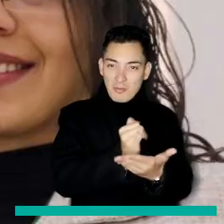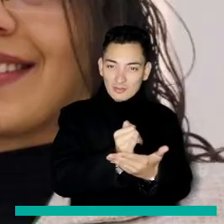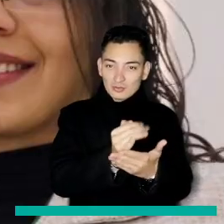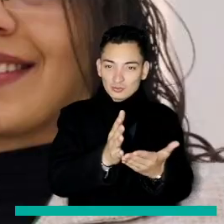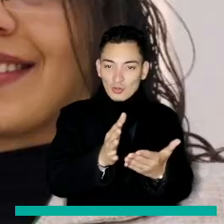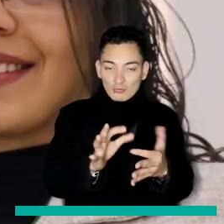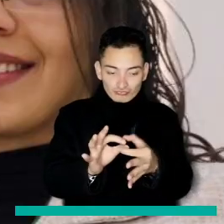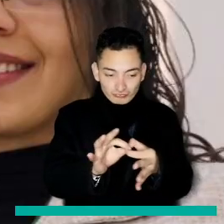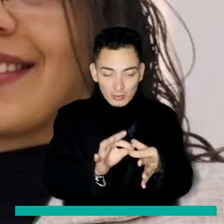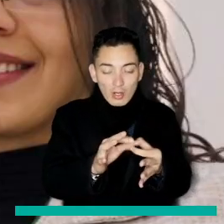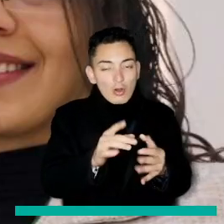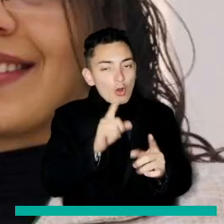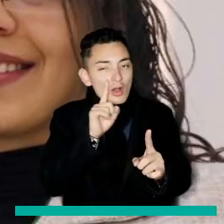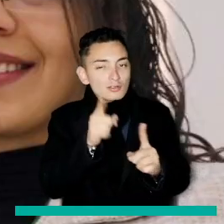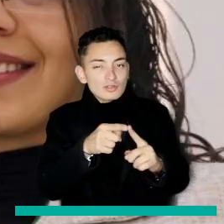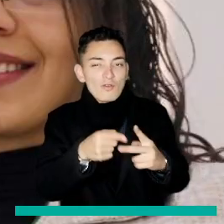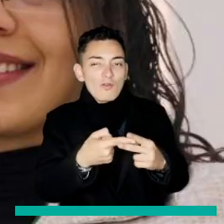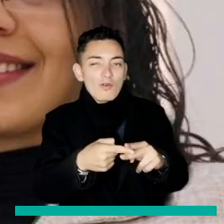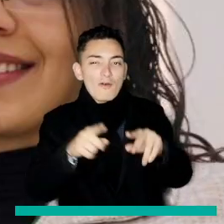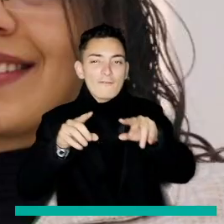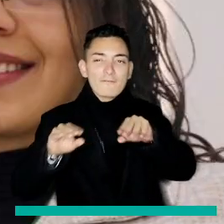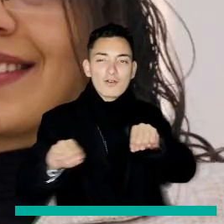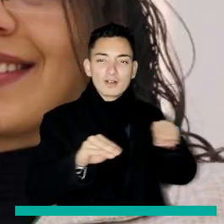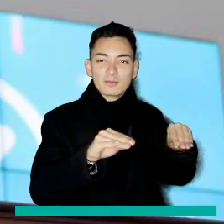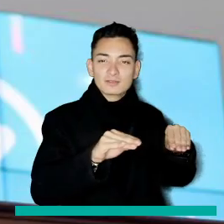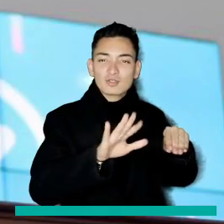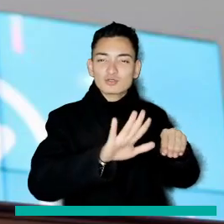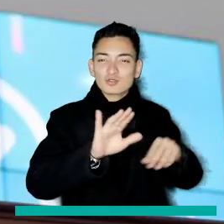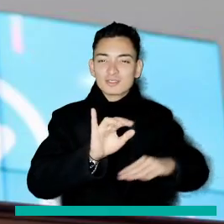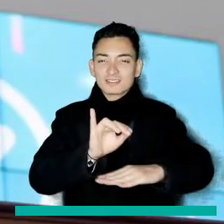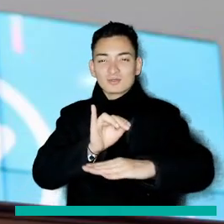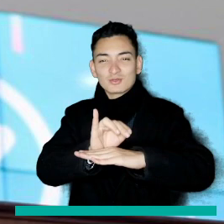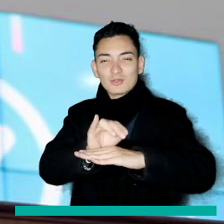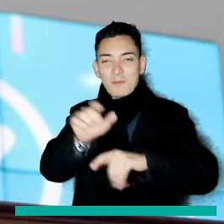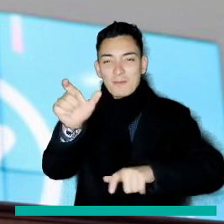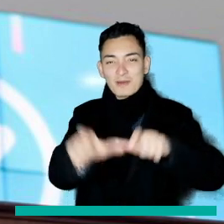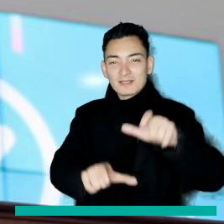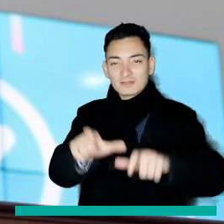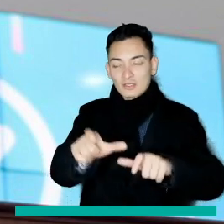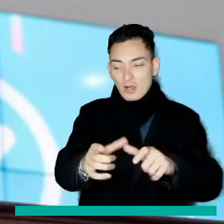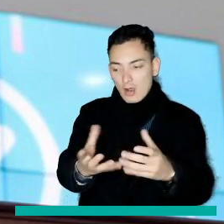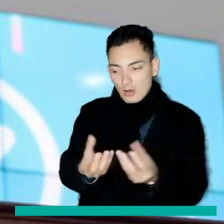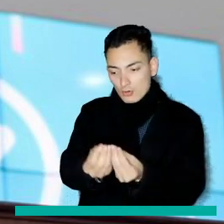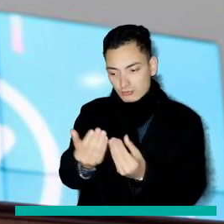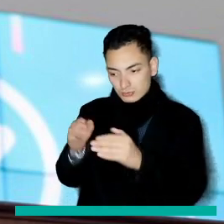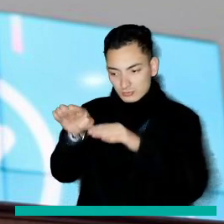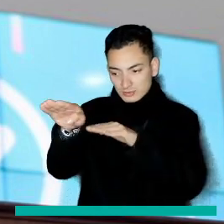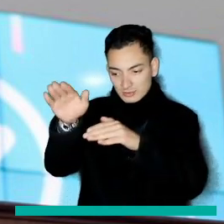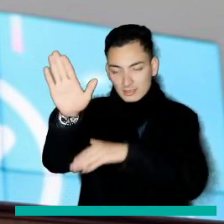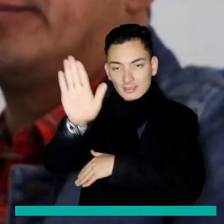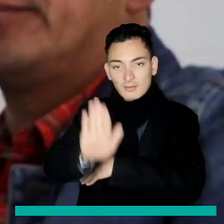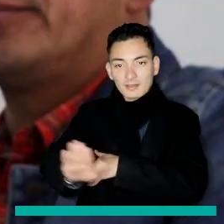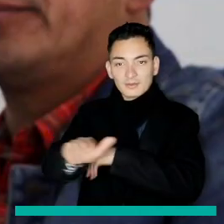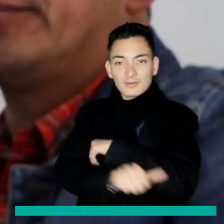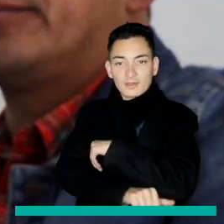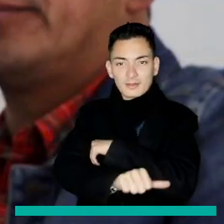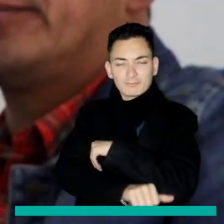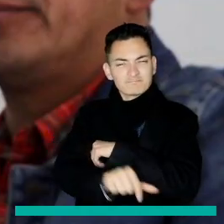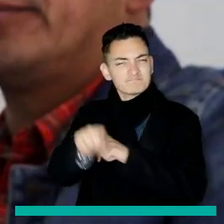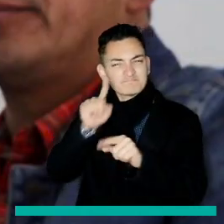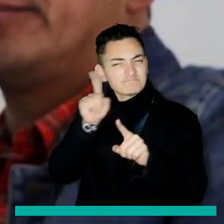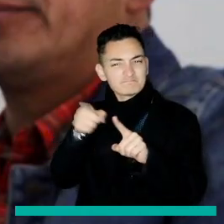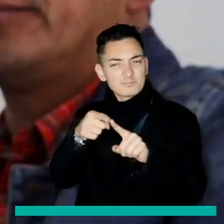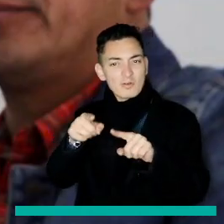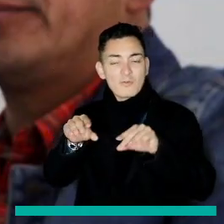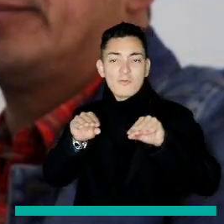Migraciones, llevamos a cabo el taller de fortalecimiento institucional a nuestros personeros del departamento. La idea fue llevarles